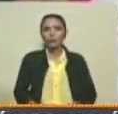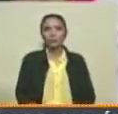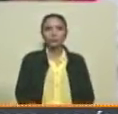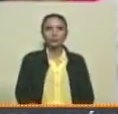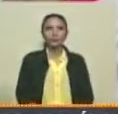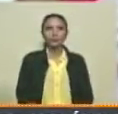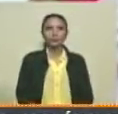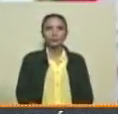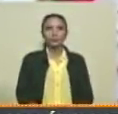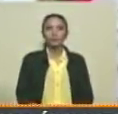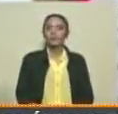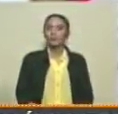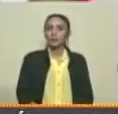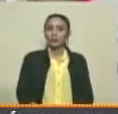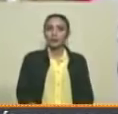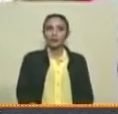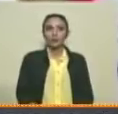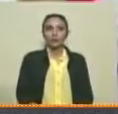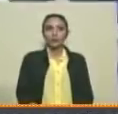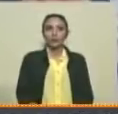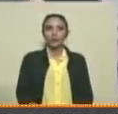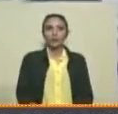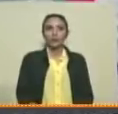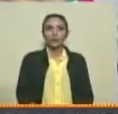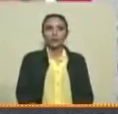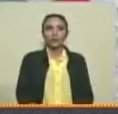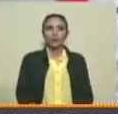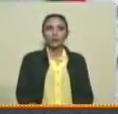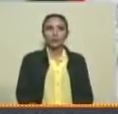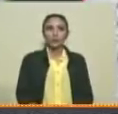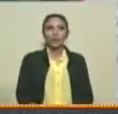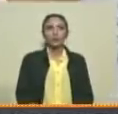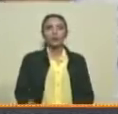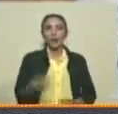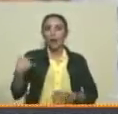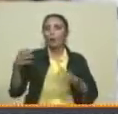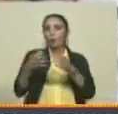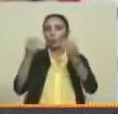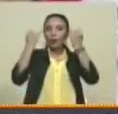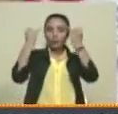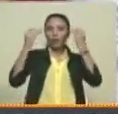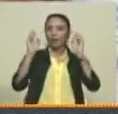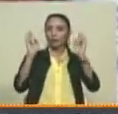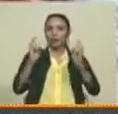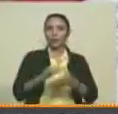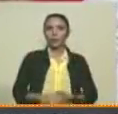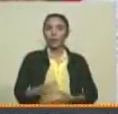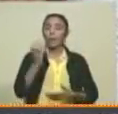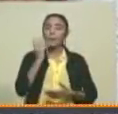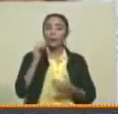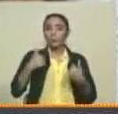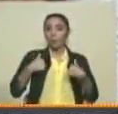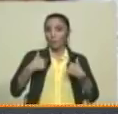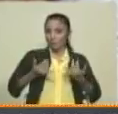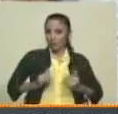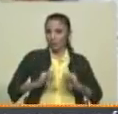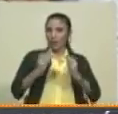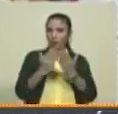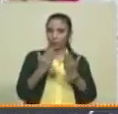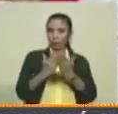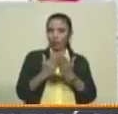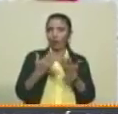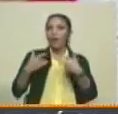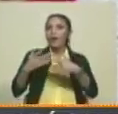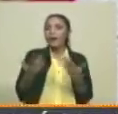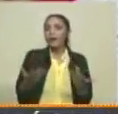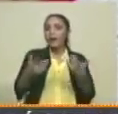aquí. Continúa, Johnny. Ok, entonces ese es el detalle que están pidiendo los compañeros. Voy a poner el caso donde estoy a mi hija en la María Teresa